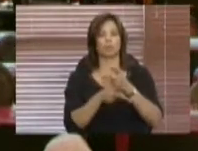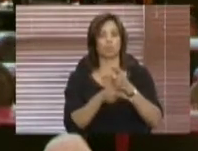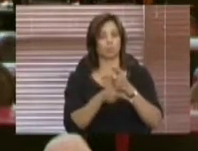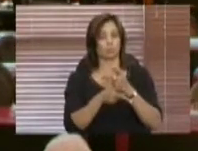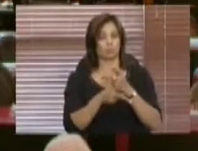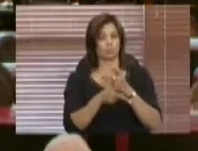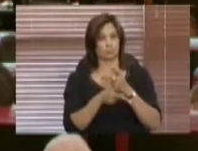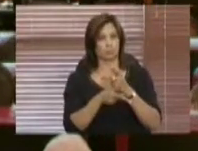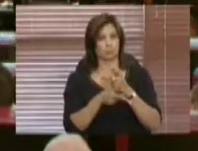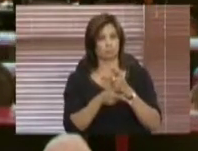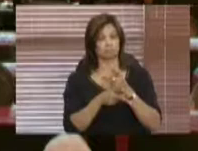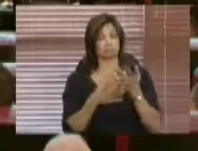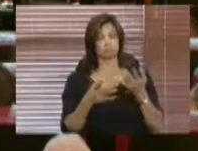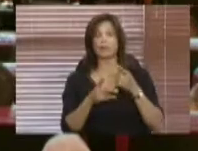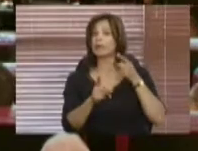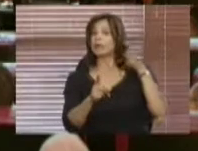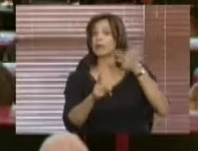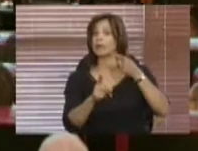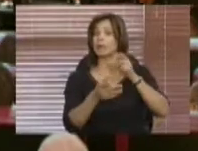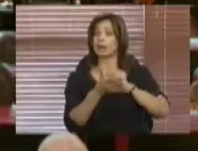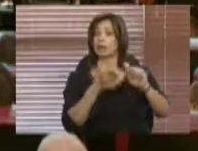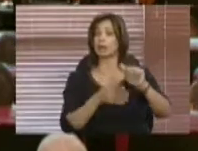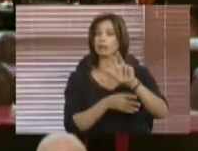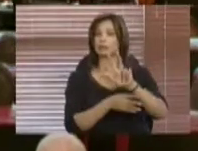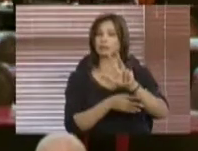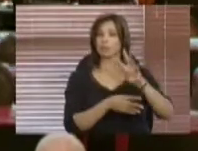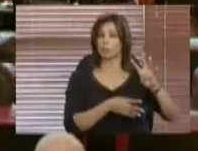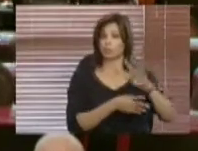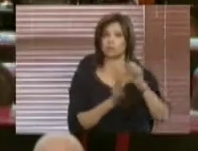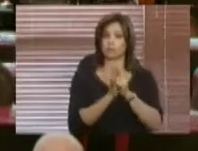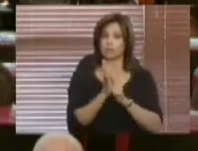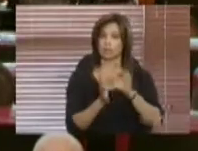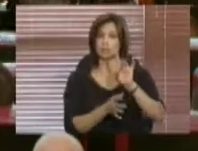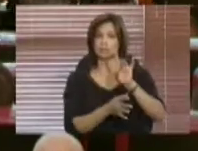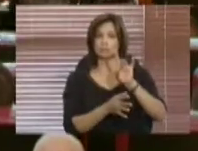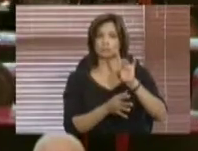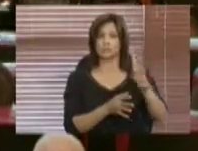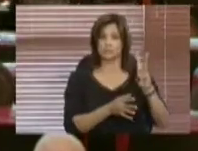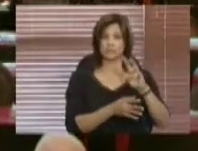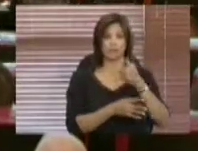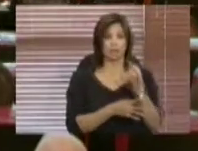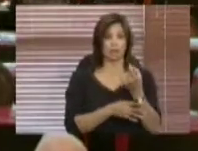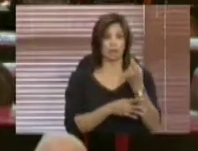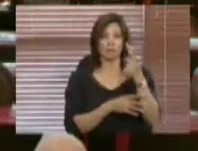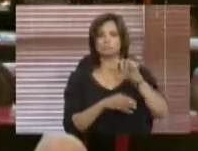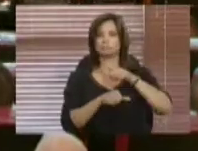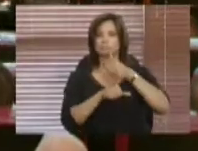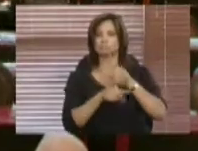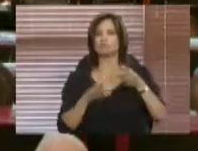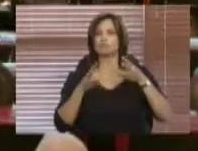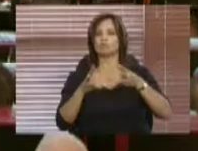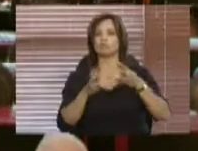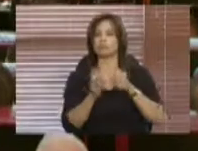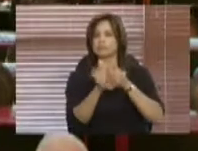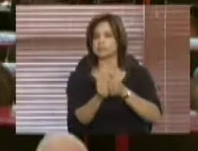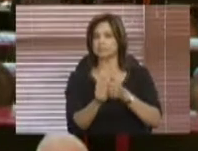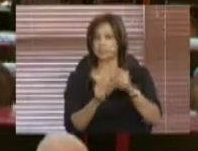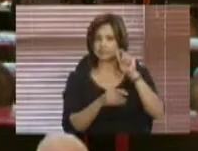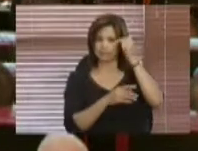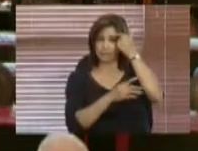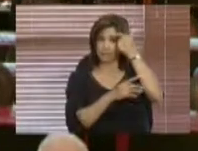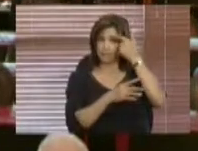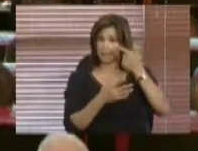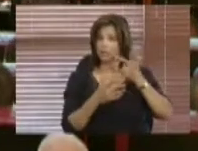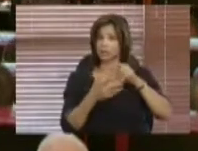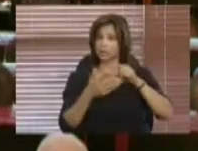efectiva. La finalidad de los artículos 3 y 4 de la ley 86-11 es crear un mecanismo de cumplimiento del Estado frente a